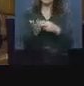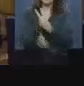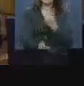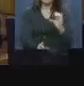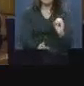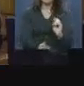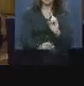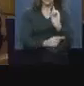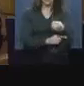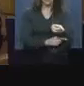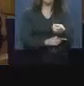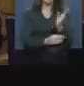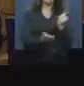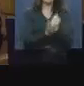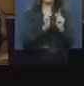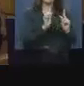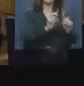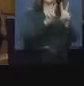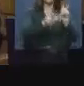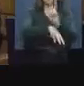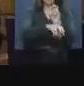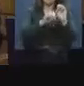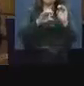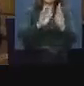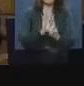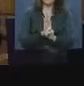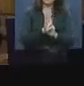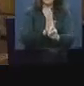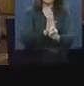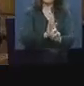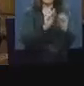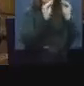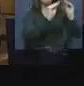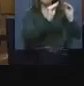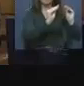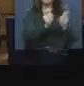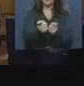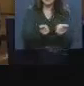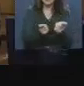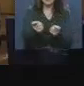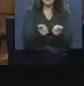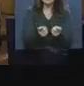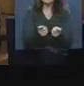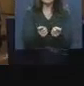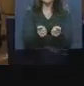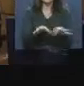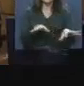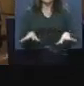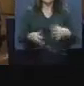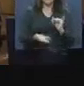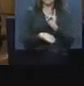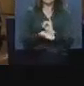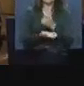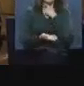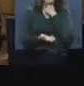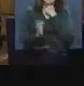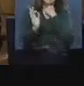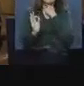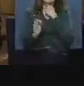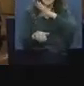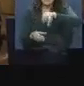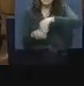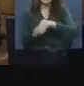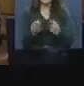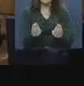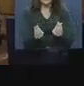2020 será obligatorio acreditar las dimensiones de docencia y resultados del proceso de formación, gestión y recursos institucionales como aseguramiento interno